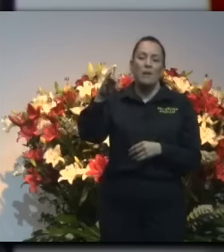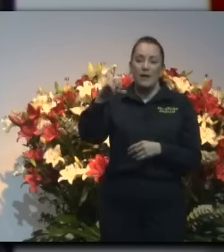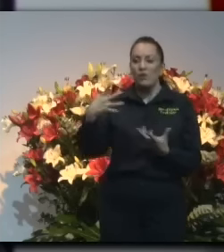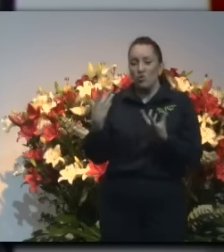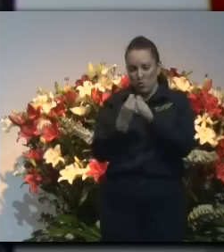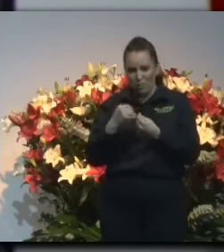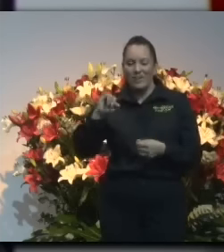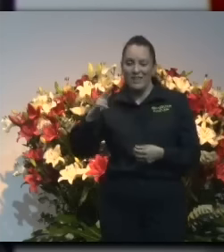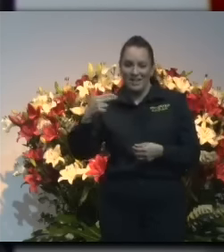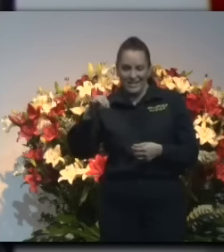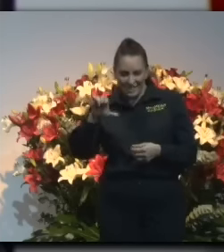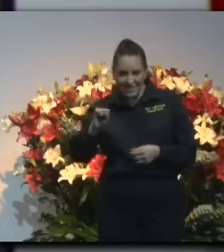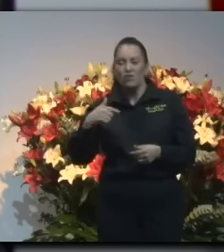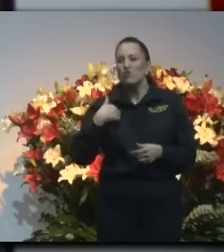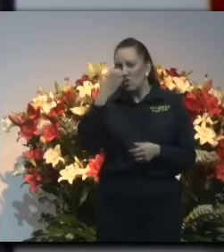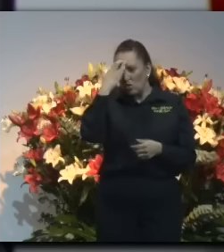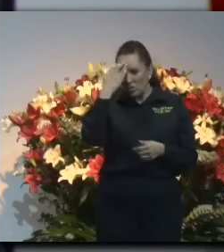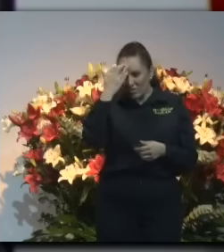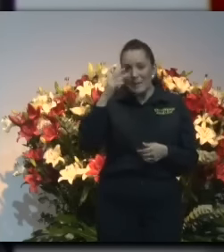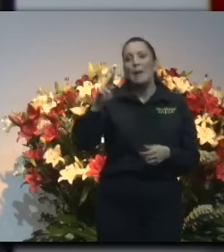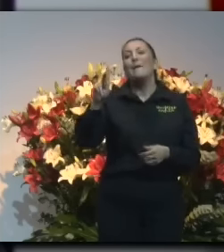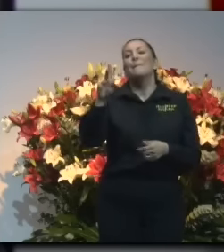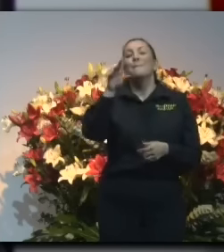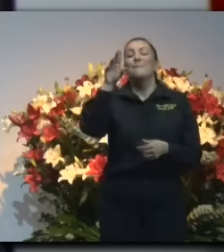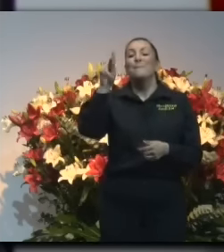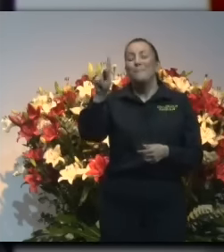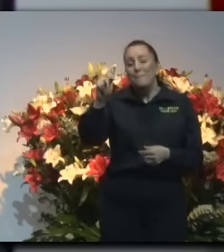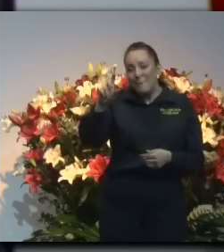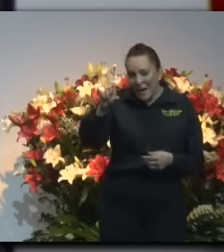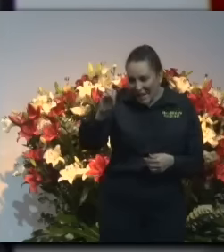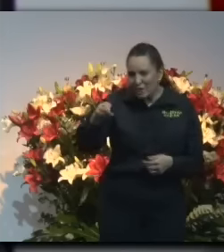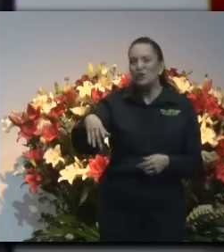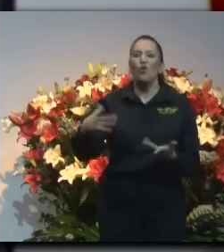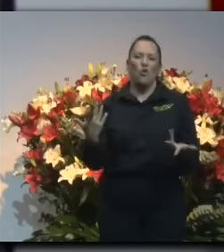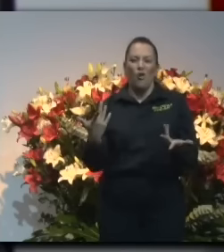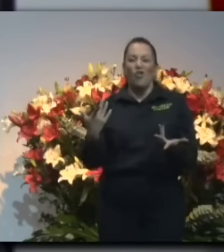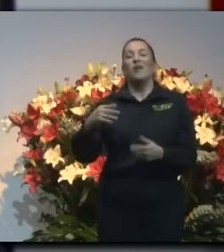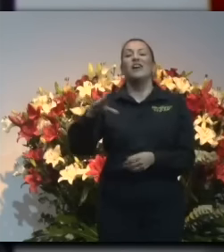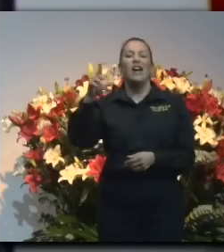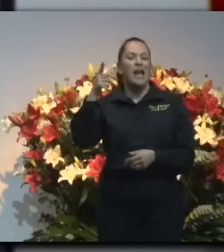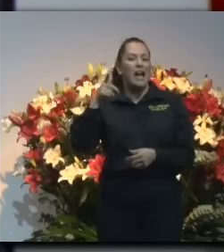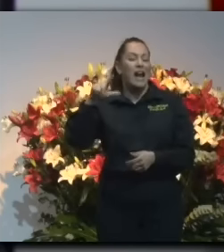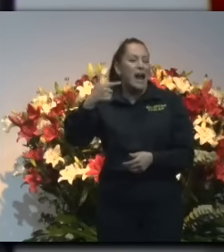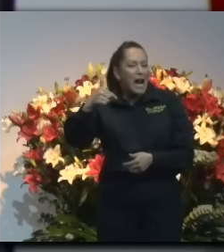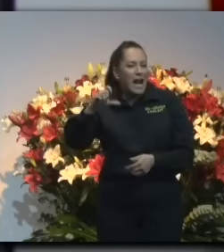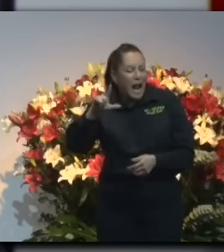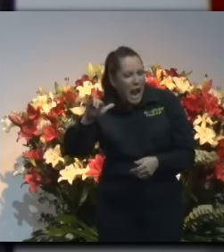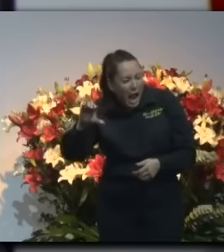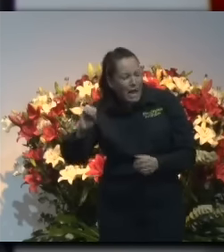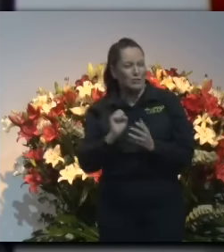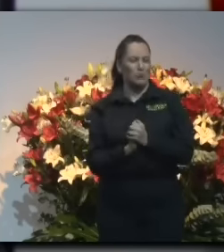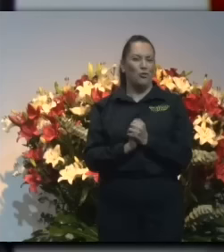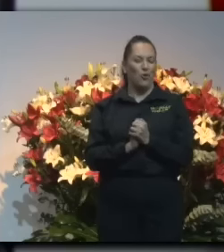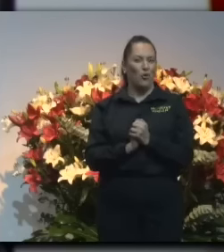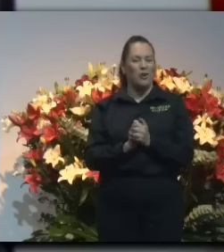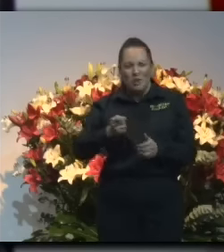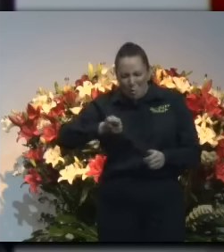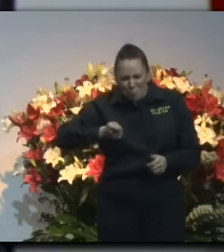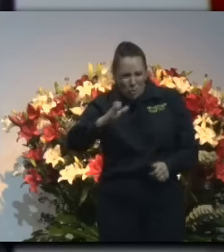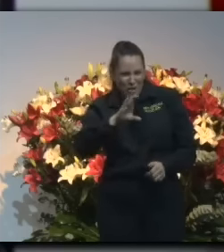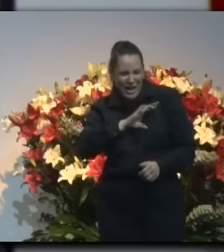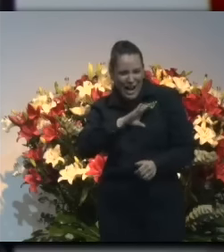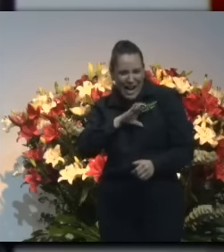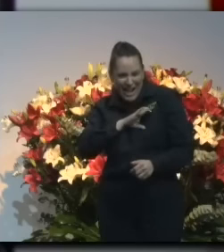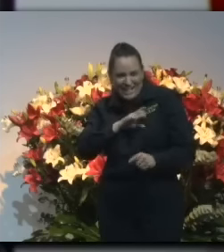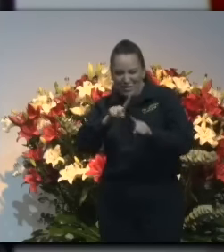1995. Conocí al Ronco, al Pato, al Padre Gallo, no sé por qué todos tienen apodos. Estuve trabajando en un